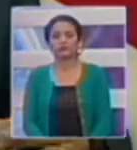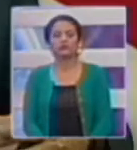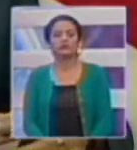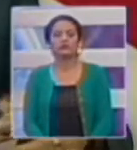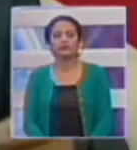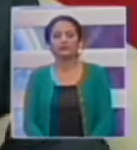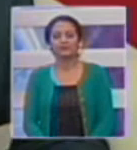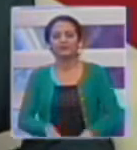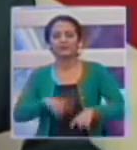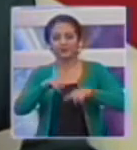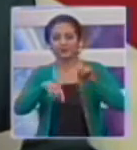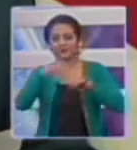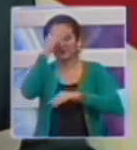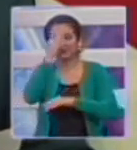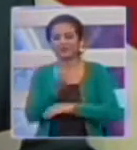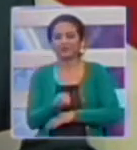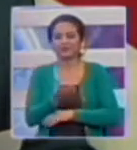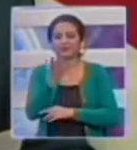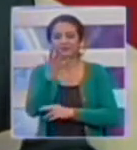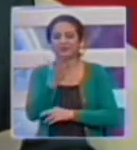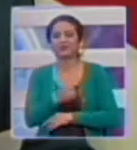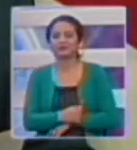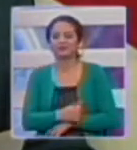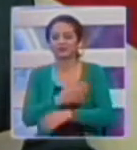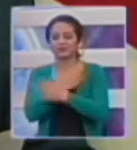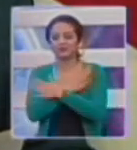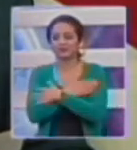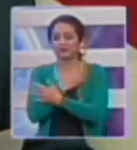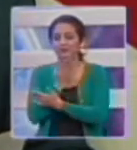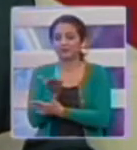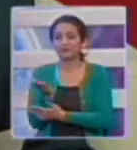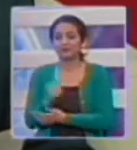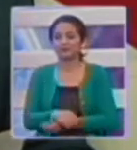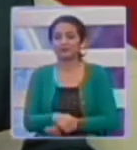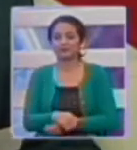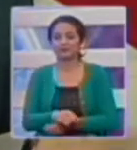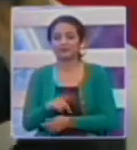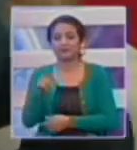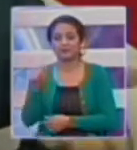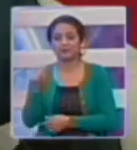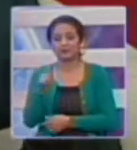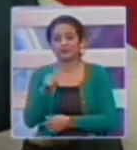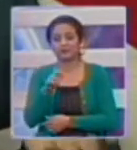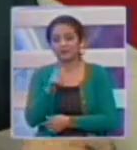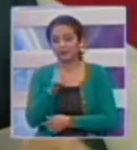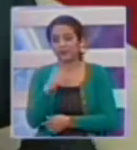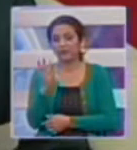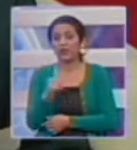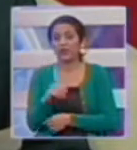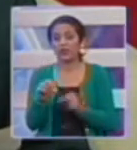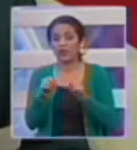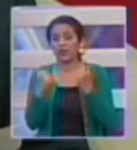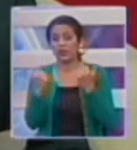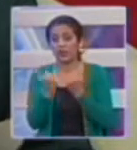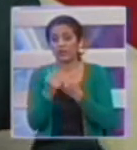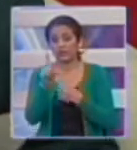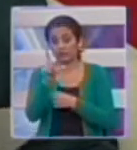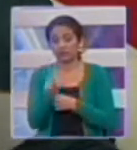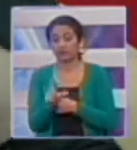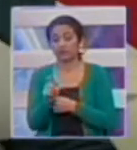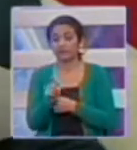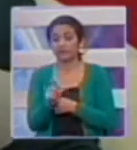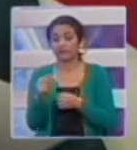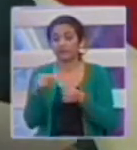Amigos televidentes, muy buenos días. Saludamos cordialmente a la doctora María Paula Romo, ex asambleísta, ahora militante de la izquierda democrática.